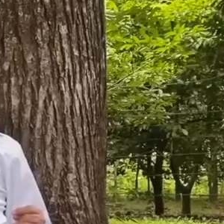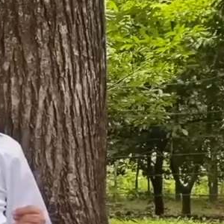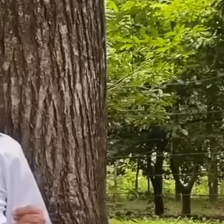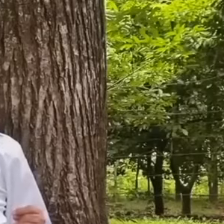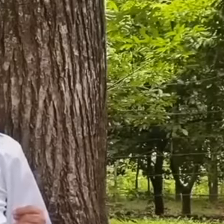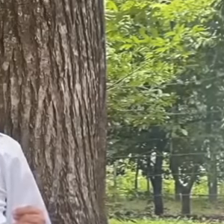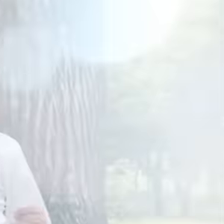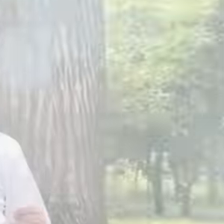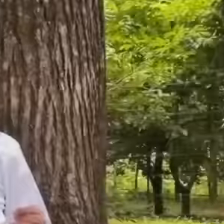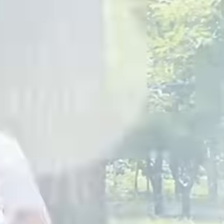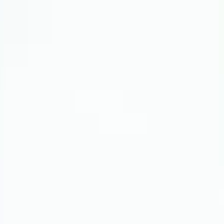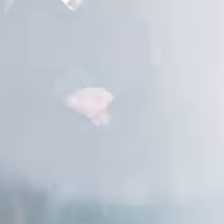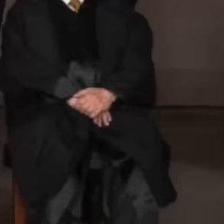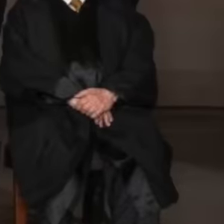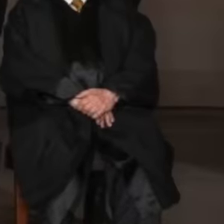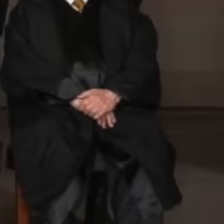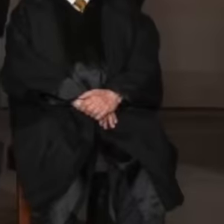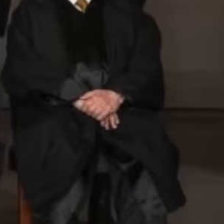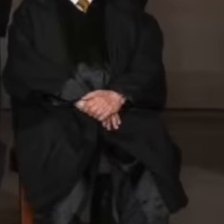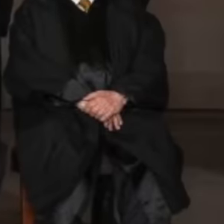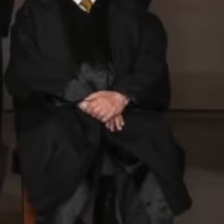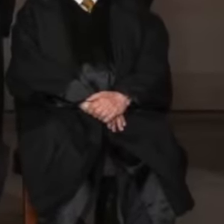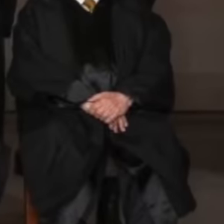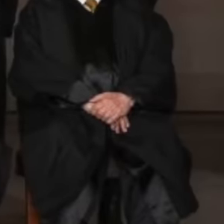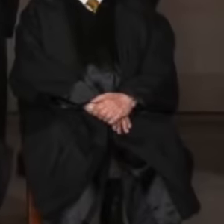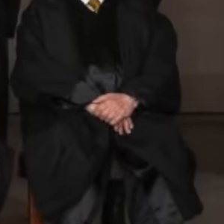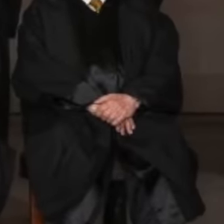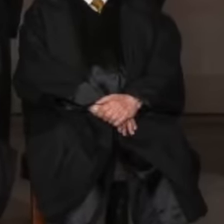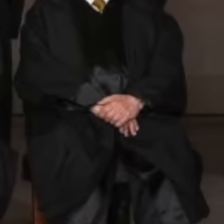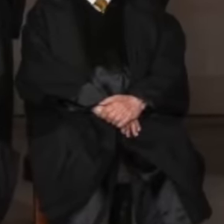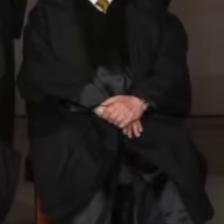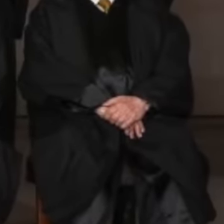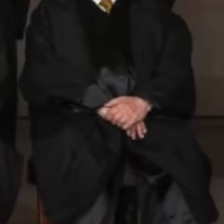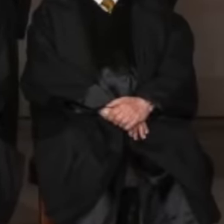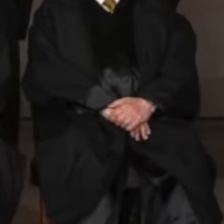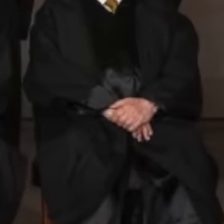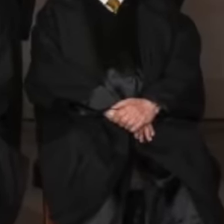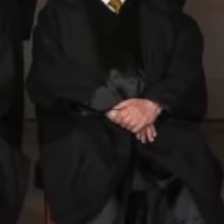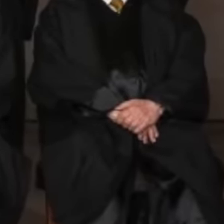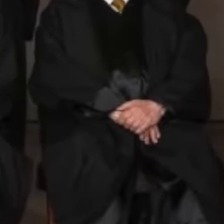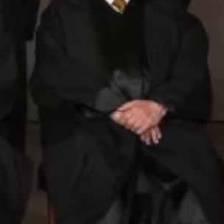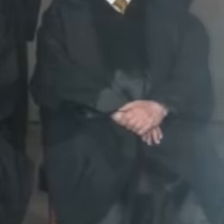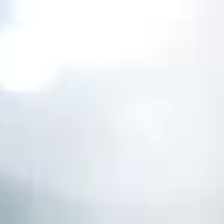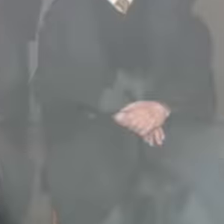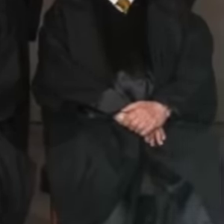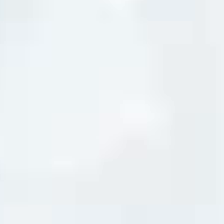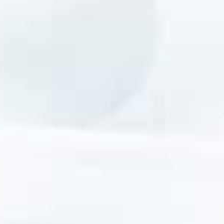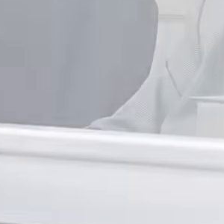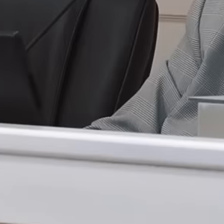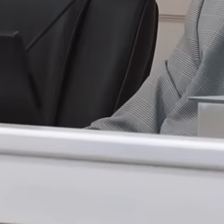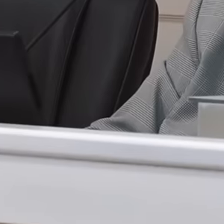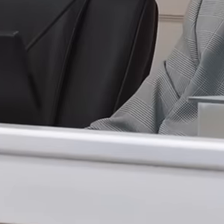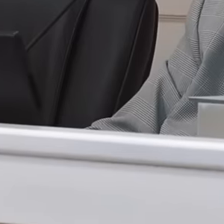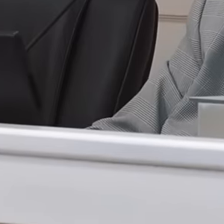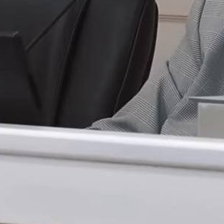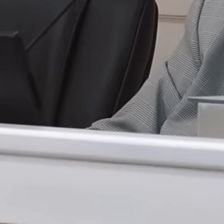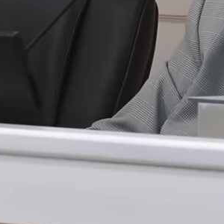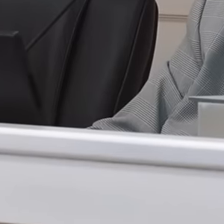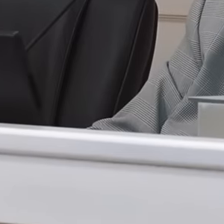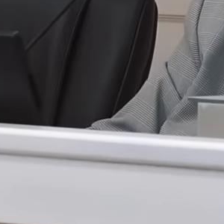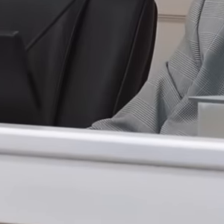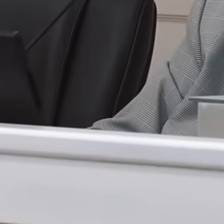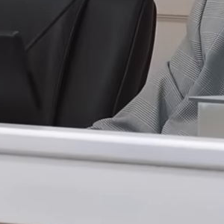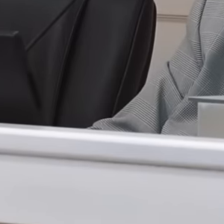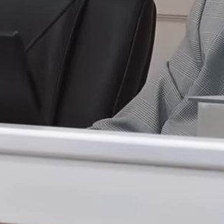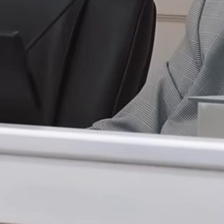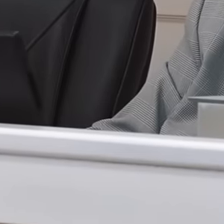Judicial es un nido de rateros de cuello blanco, porque hoy se descubrió que los trabajadores, los meros directivos y todos los